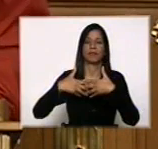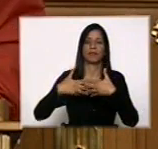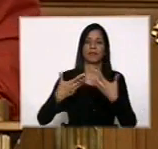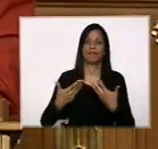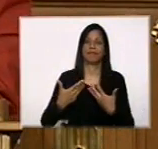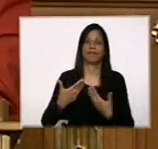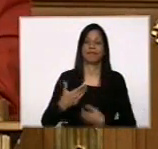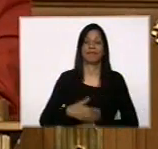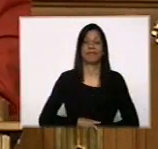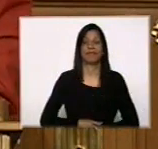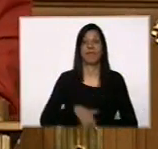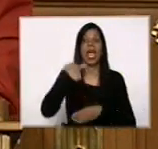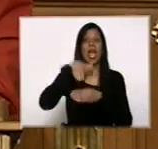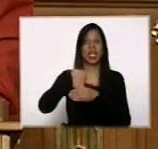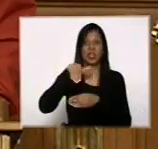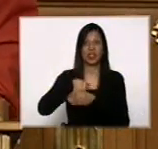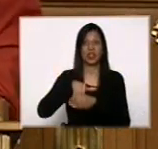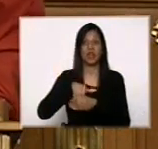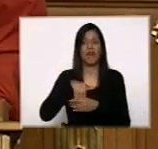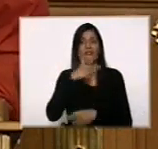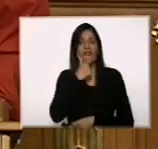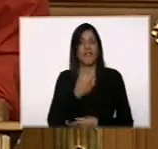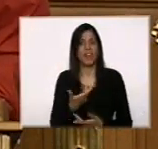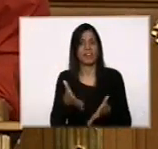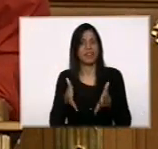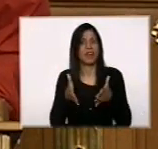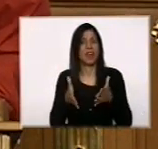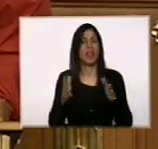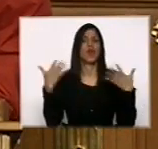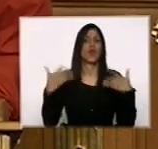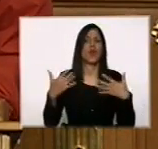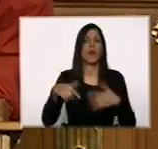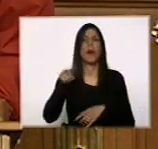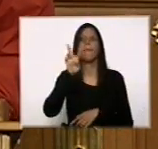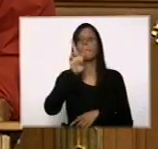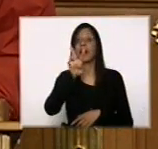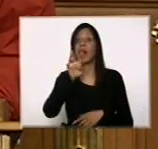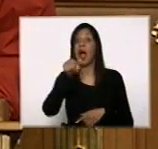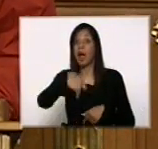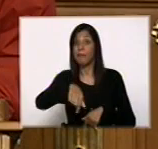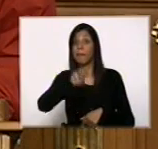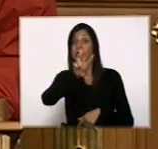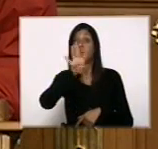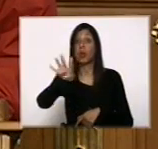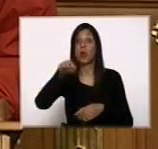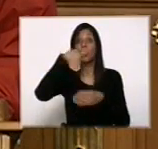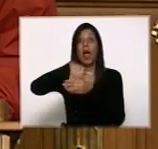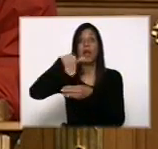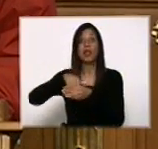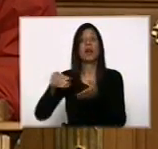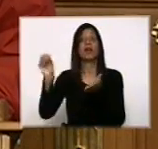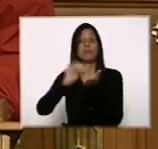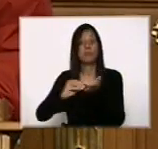Tan fácil que es ganar elecciones, ¿verdad? ¿Cuántas elecciones ha habido aquí? 24. ¿Cuántas?